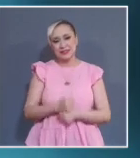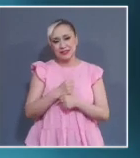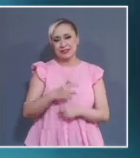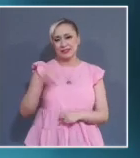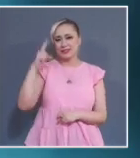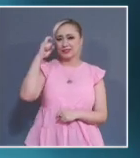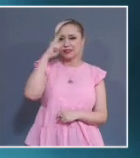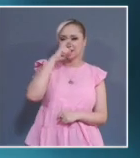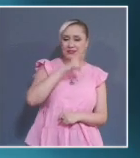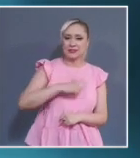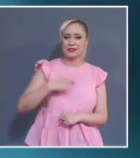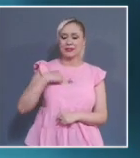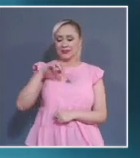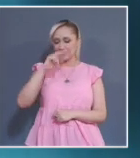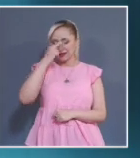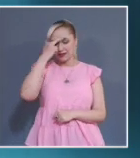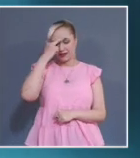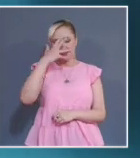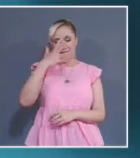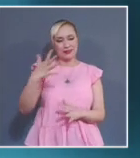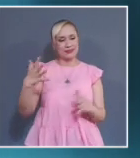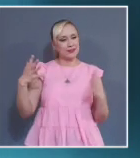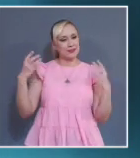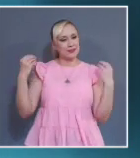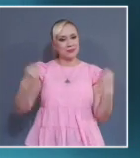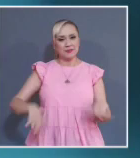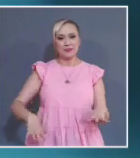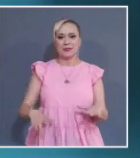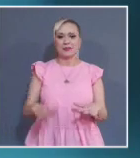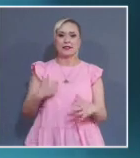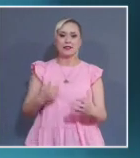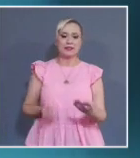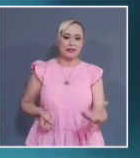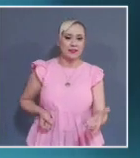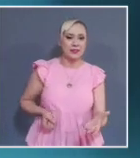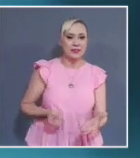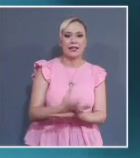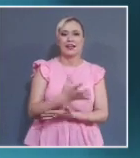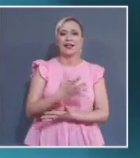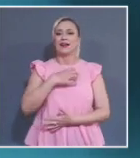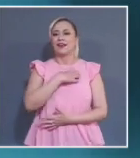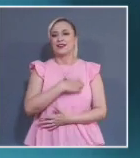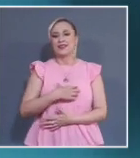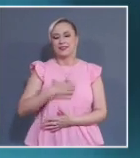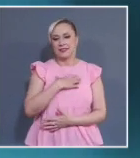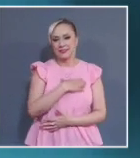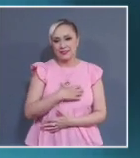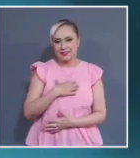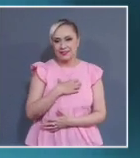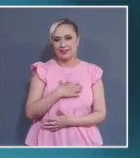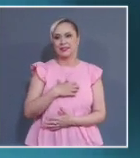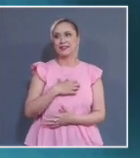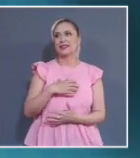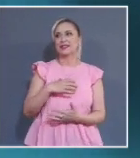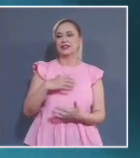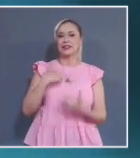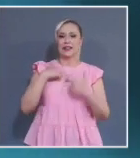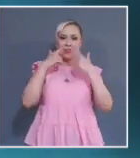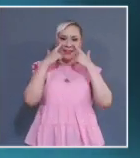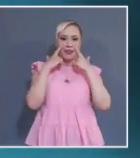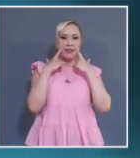No podía creerlo. Salí muy nerviosa, no podía llorar.